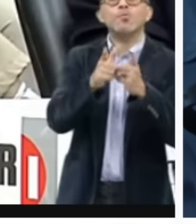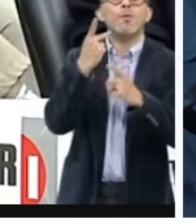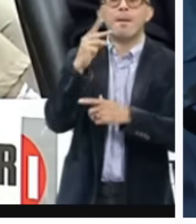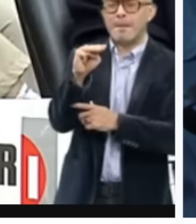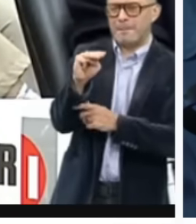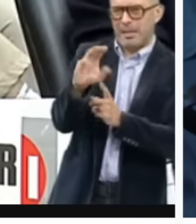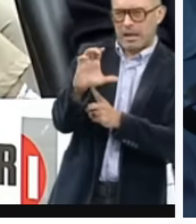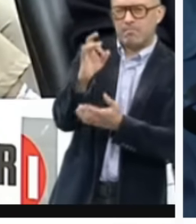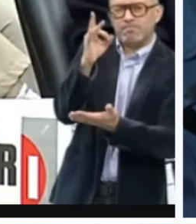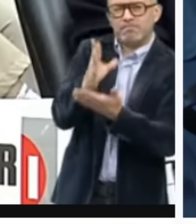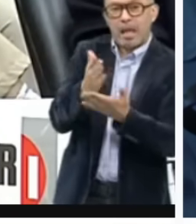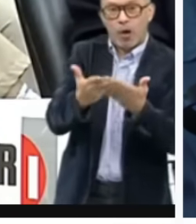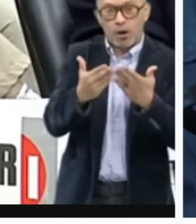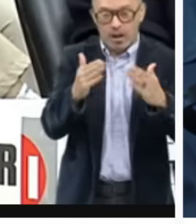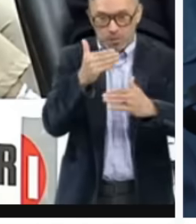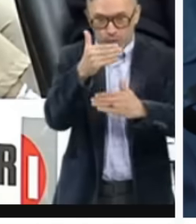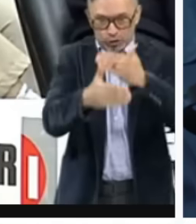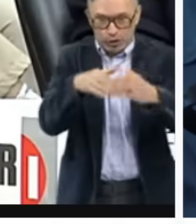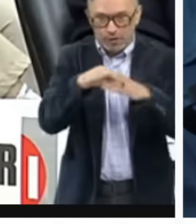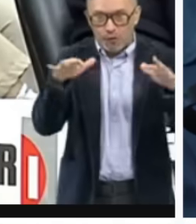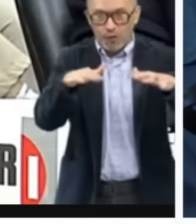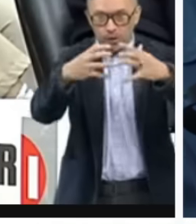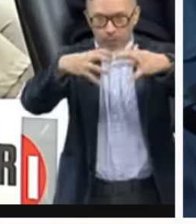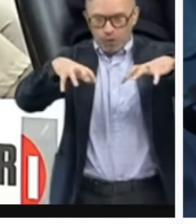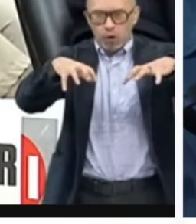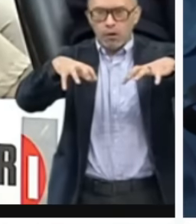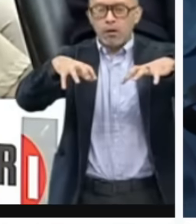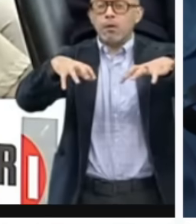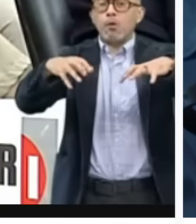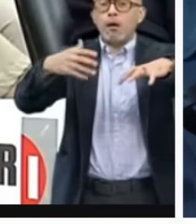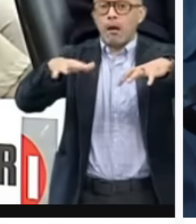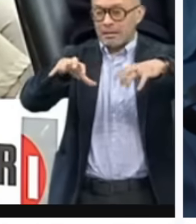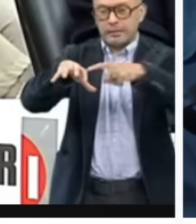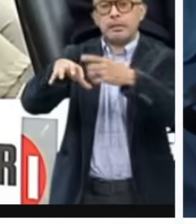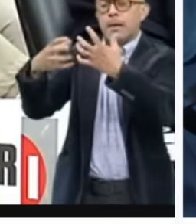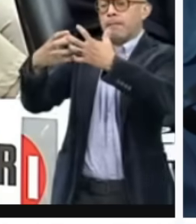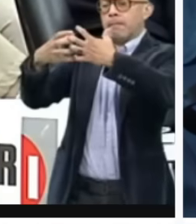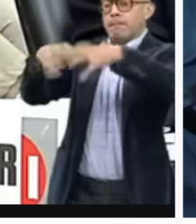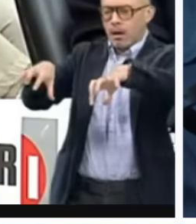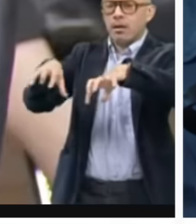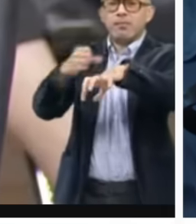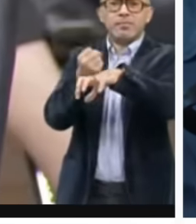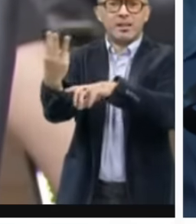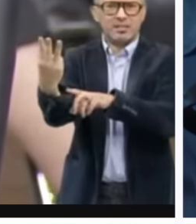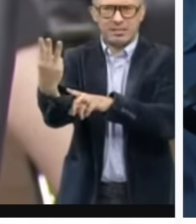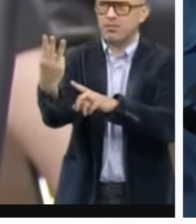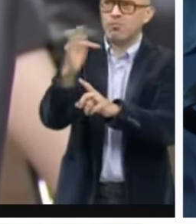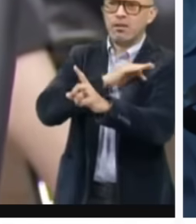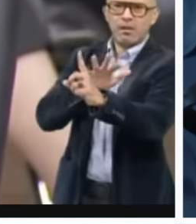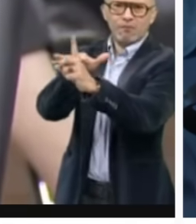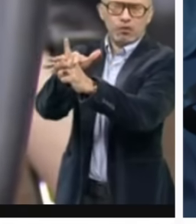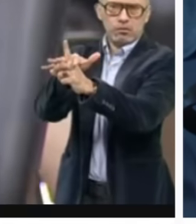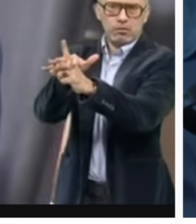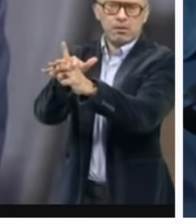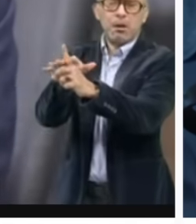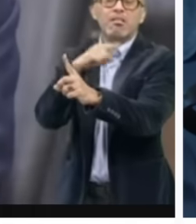de este proceso electoral. Juegan a ser una tercera vía, pero la realidad es que es de todos